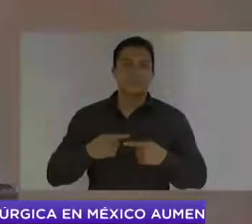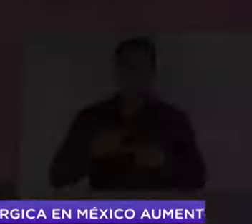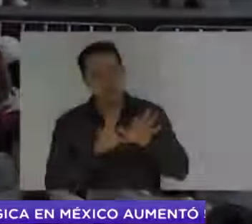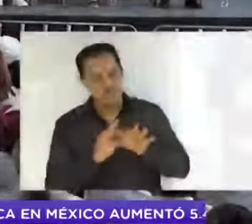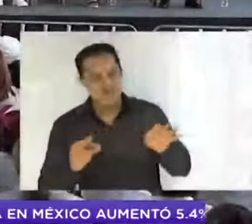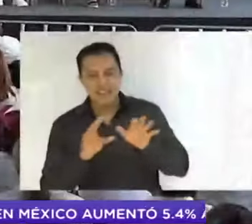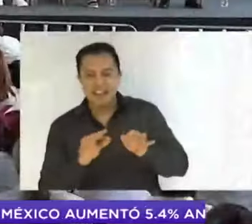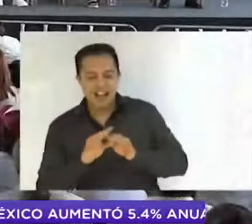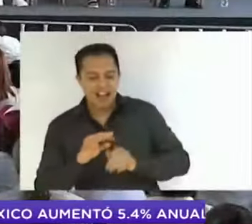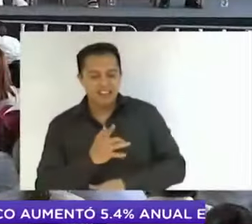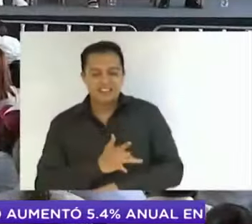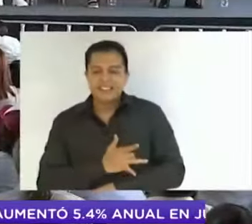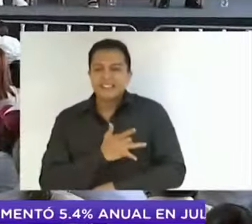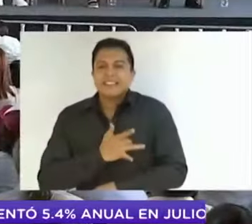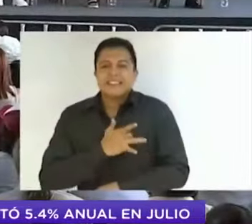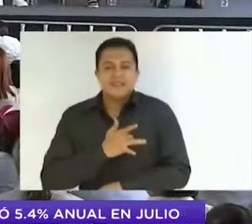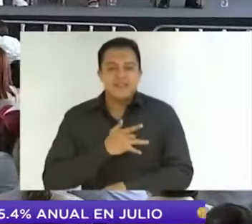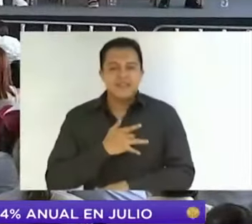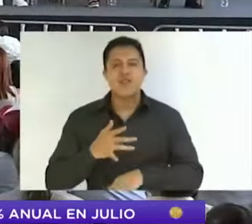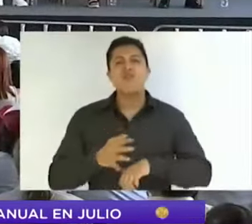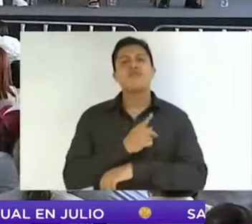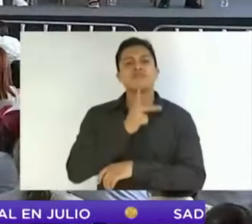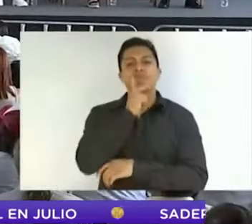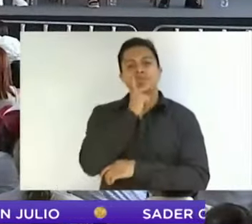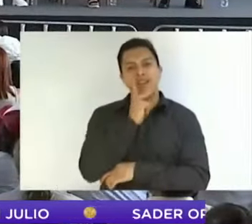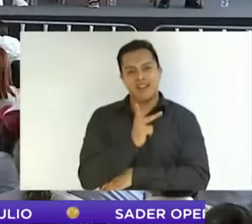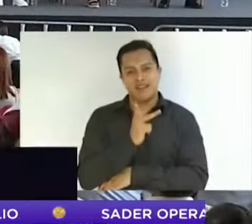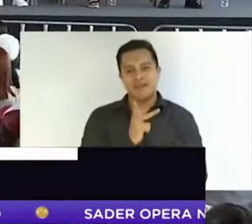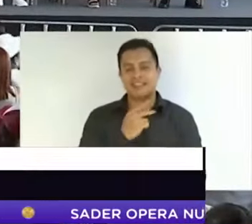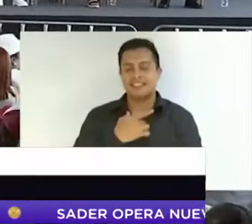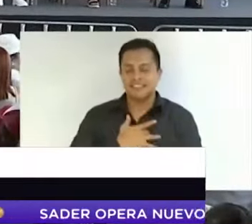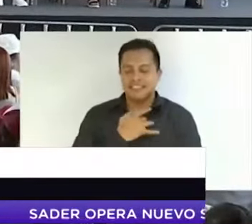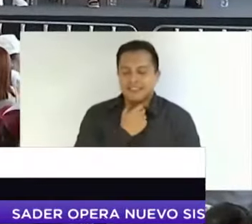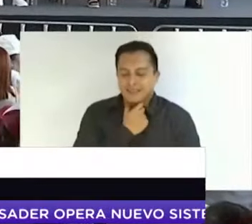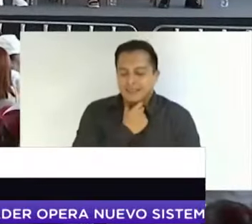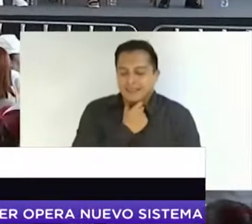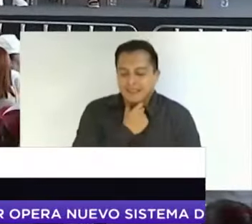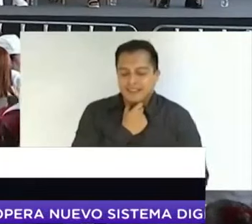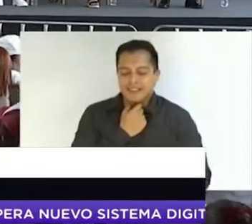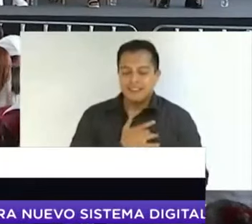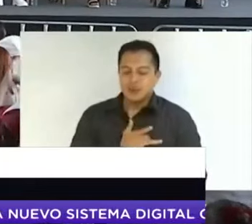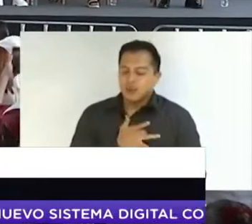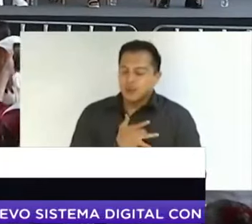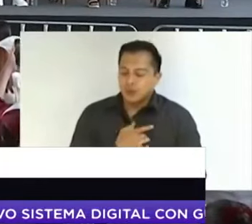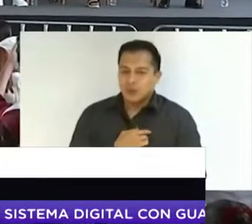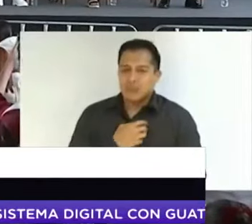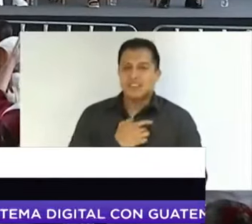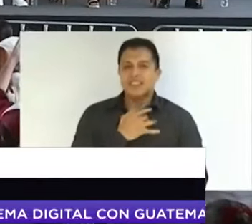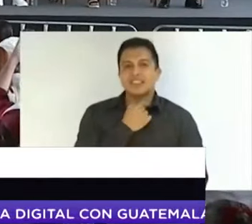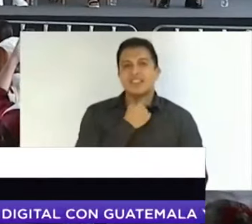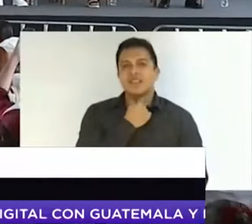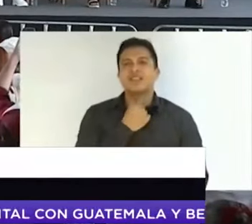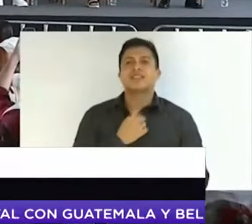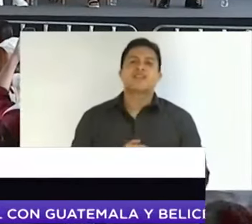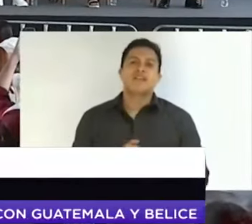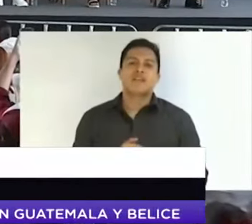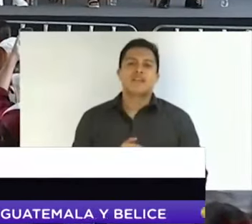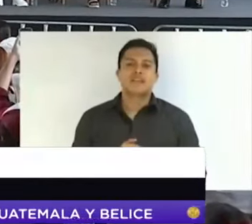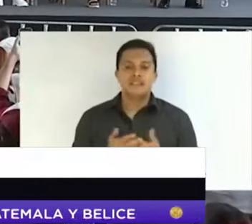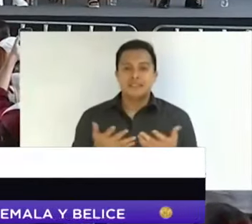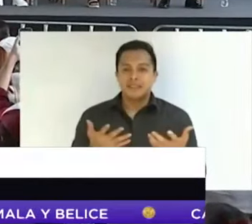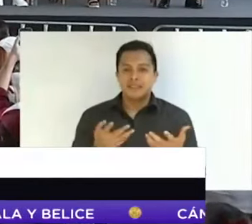Obrador. Porque las palabras se atoran en la garganta y esta solamente se